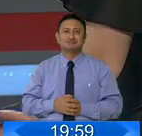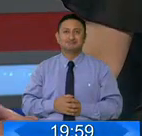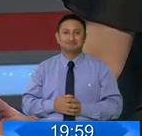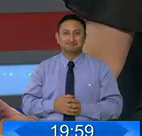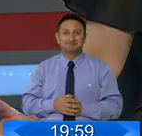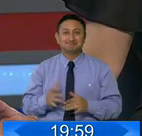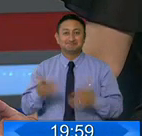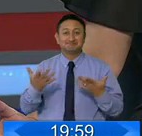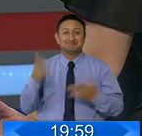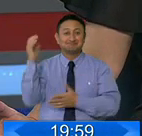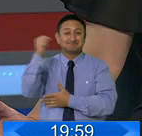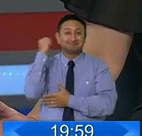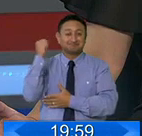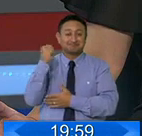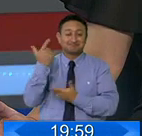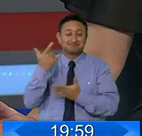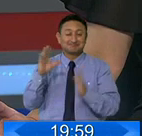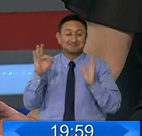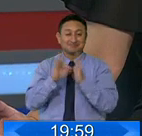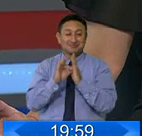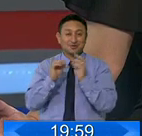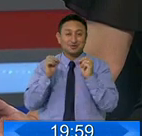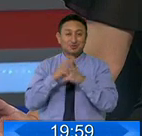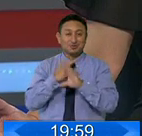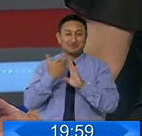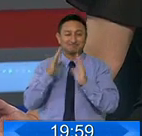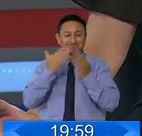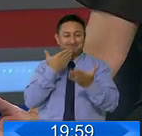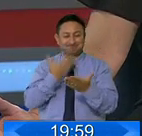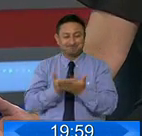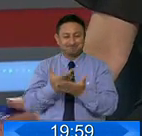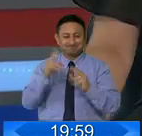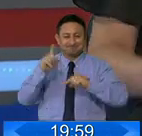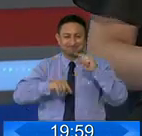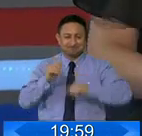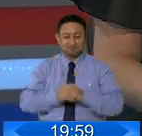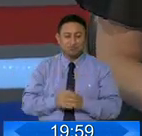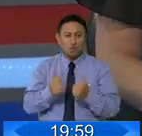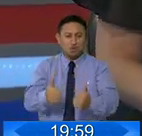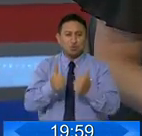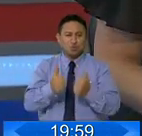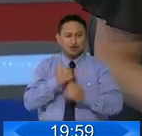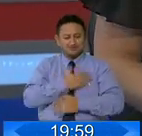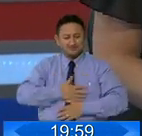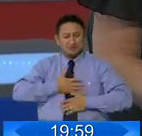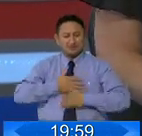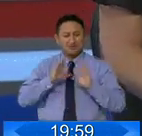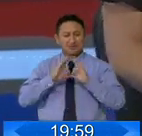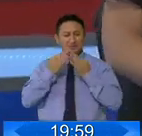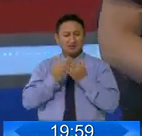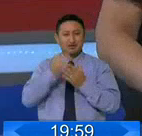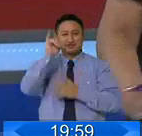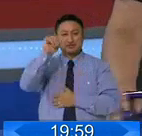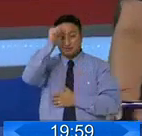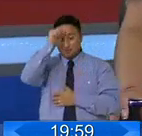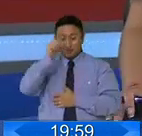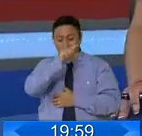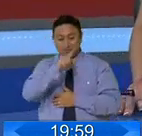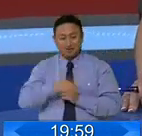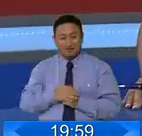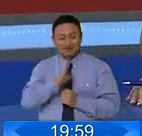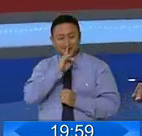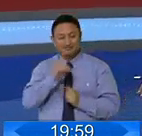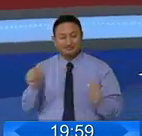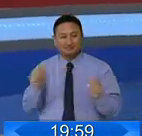con lo más famoso de las redes sociales, nos despedimos, amigos, deseándoles un buen fin de semana, que lo disfruten en compañía de